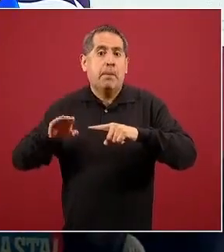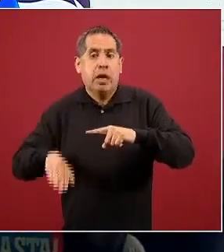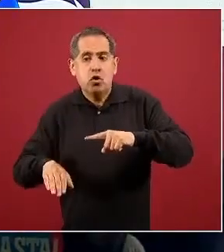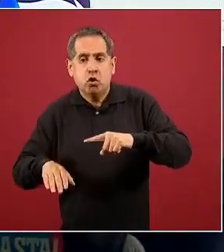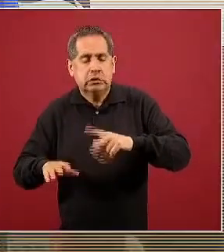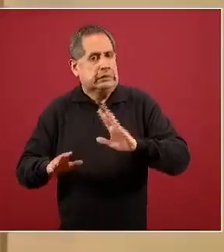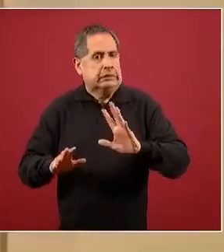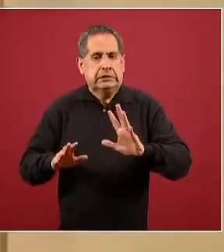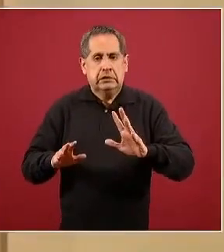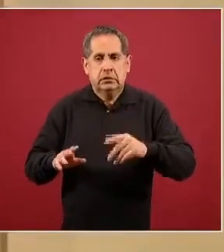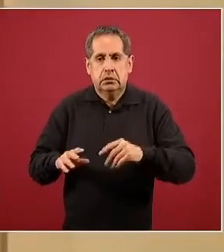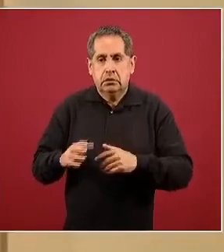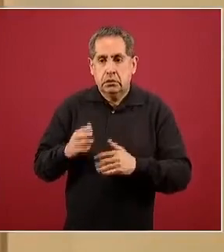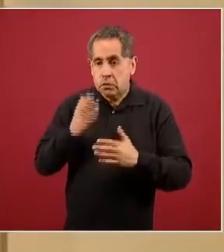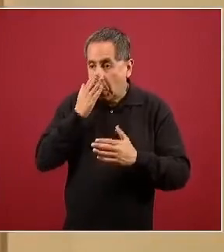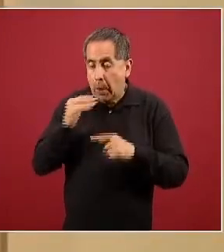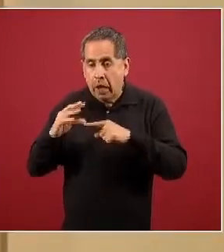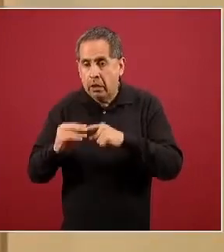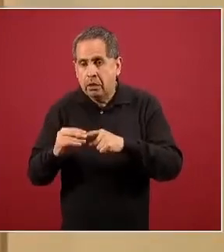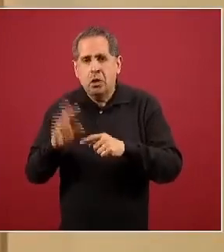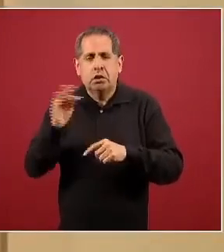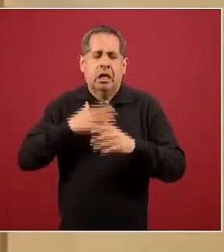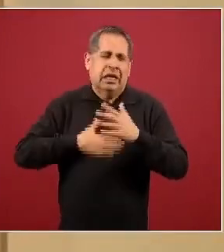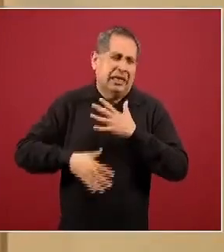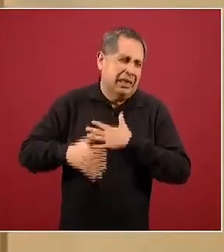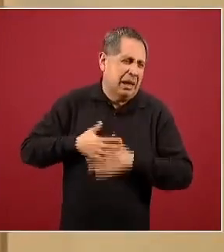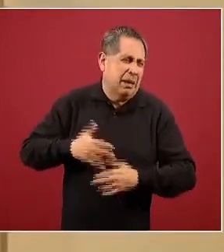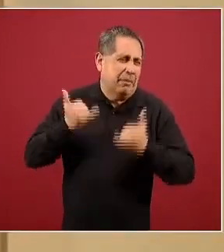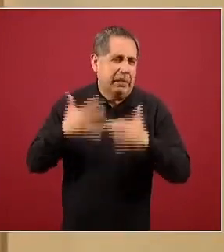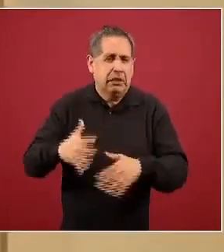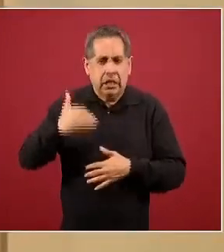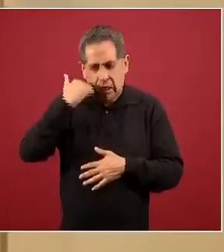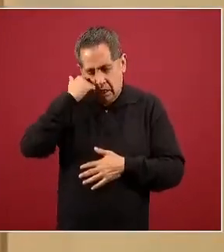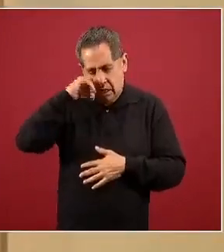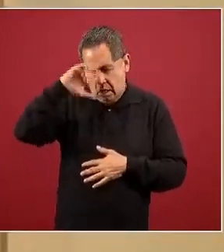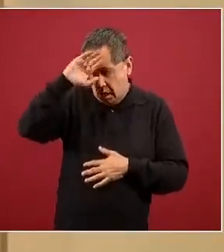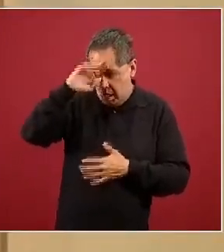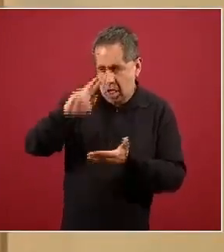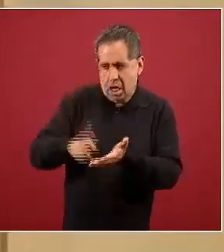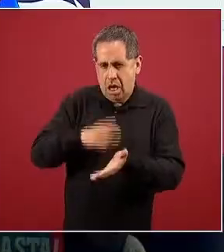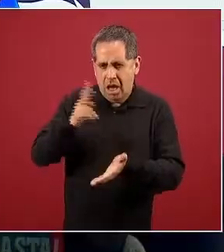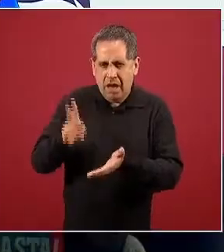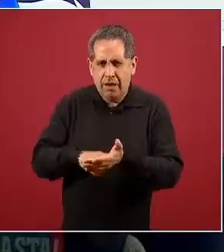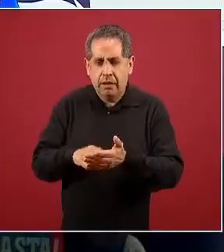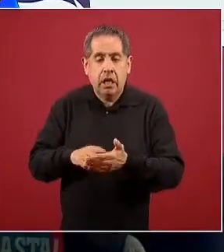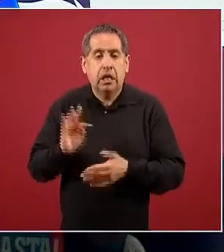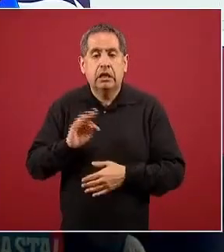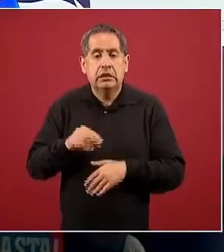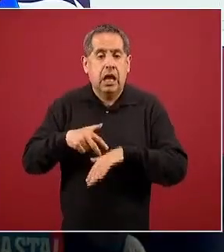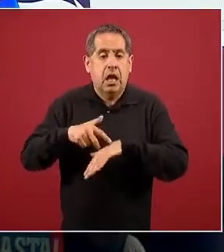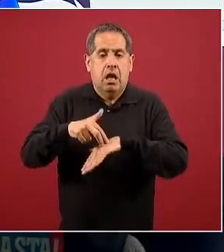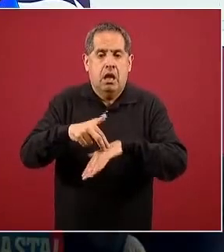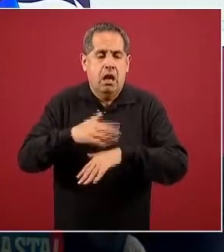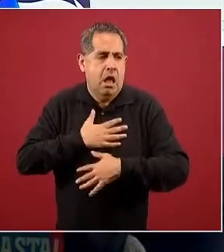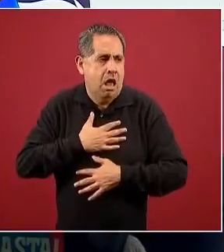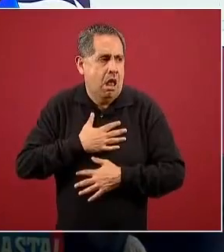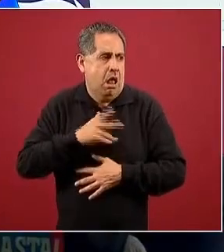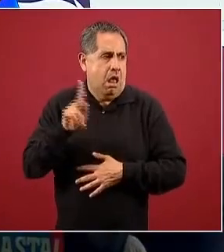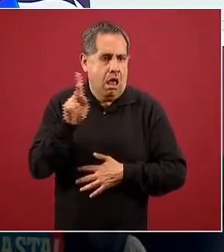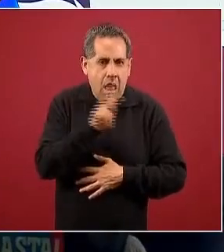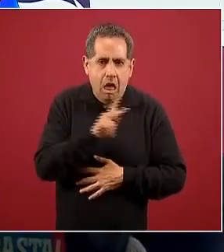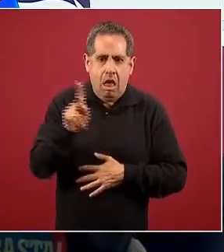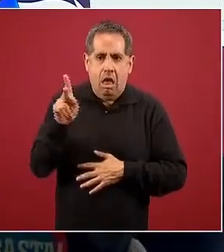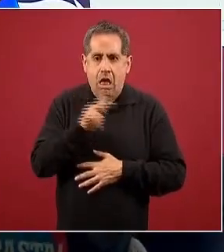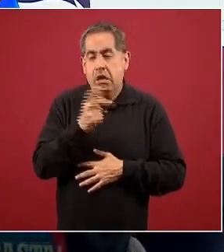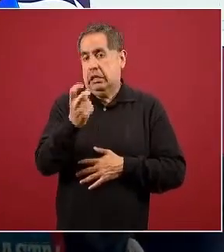93%. Si no lo tienen, cansancio extremo, fiebre persistente, si dan 2 pasos y les falta el aire,